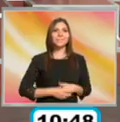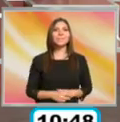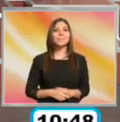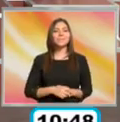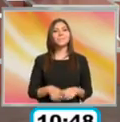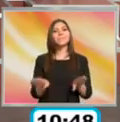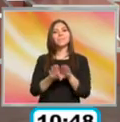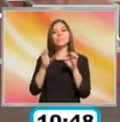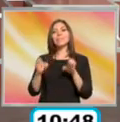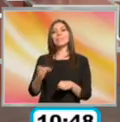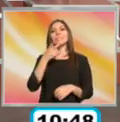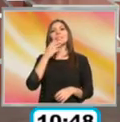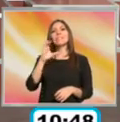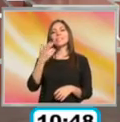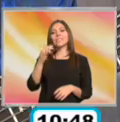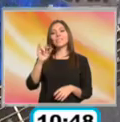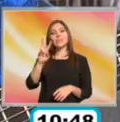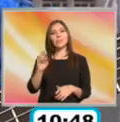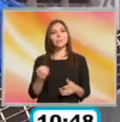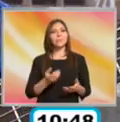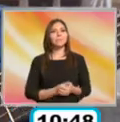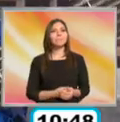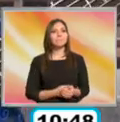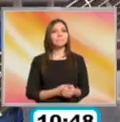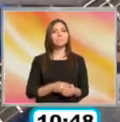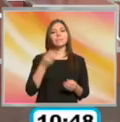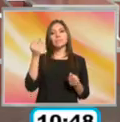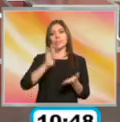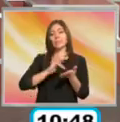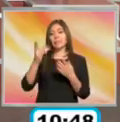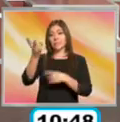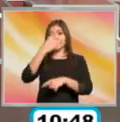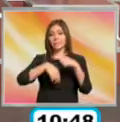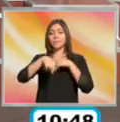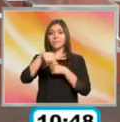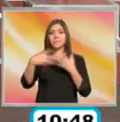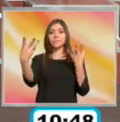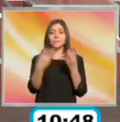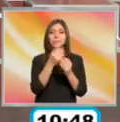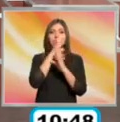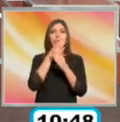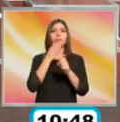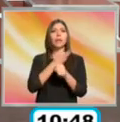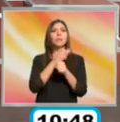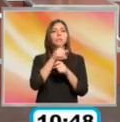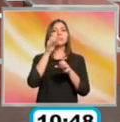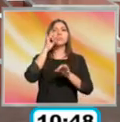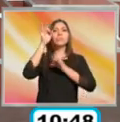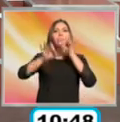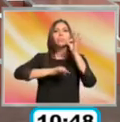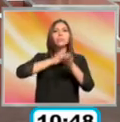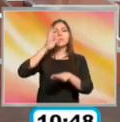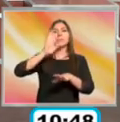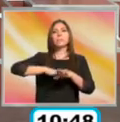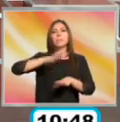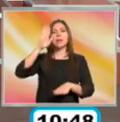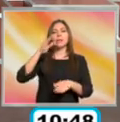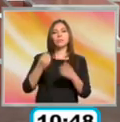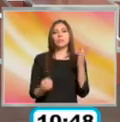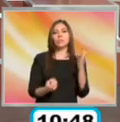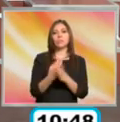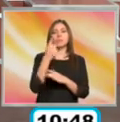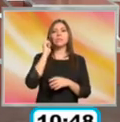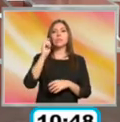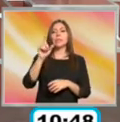¡Chivo! ¿Cómo estás, mi chivo? Bien. Muchas Bendecido, gracias. gracias Bien. por estar con nosotros. Y vienen a promocionar pues, lo más reciente, que son